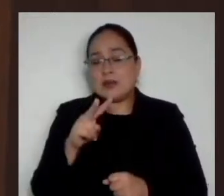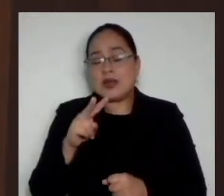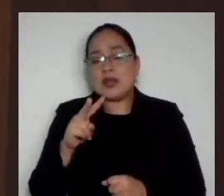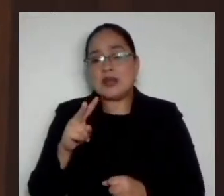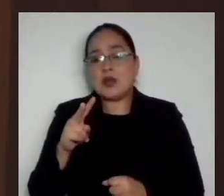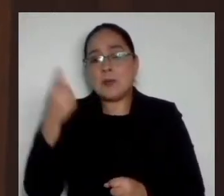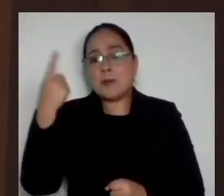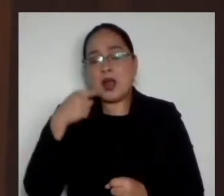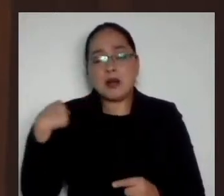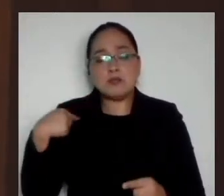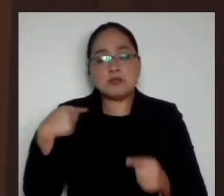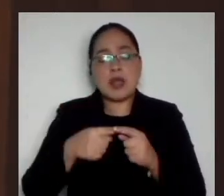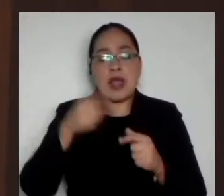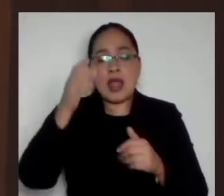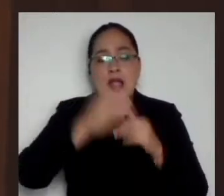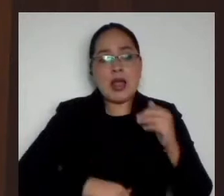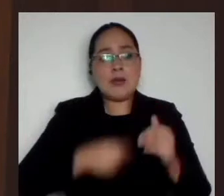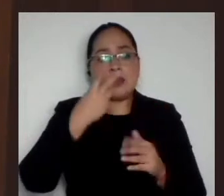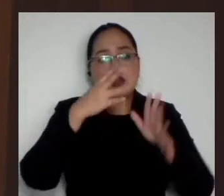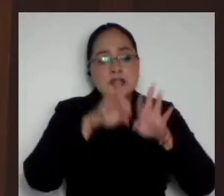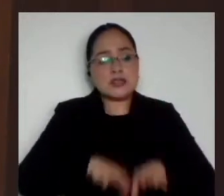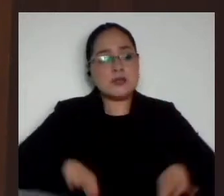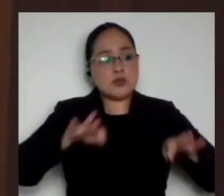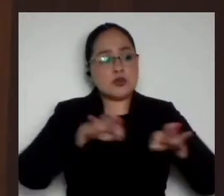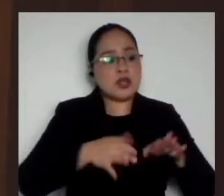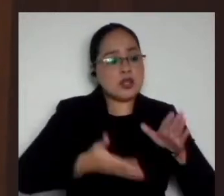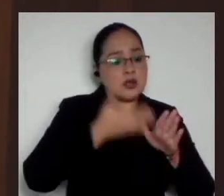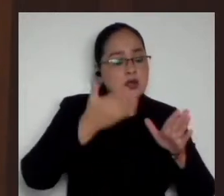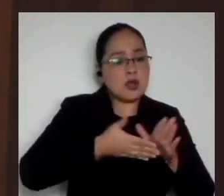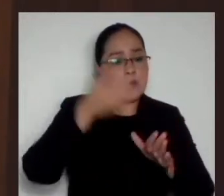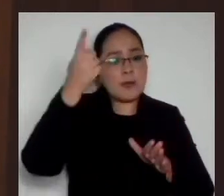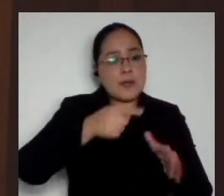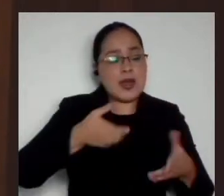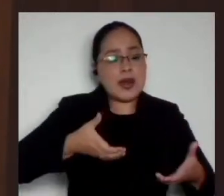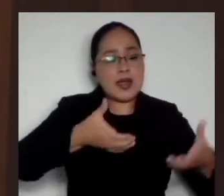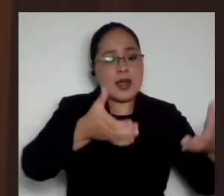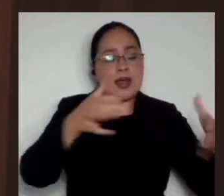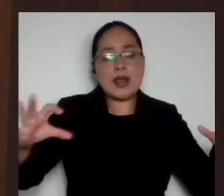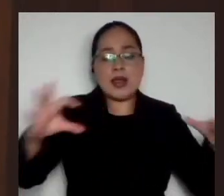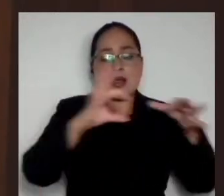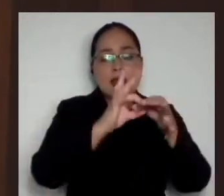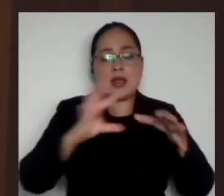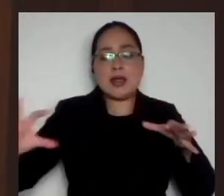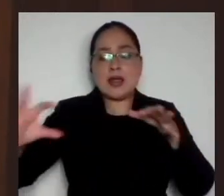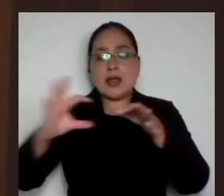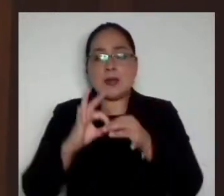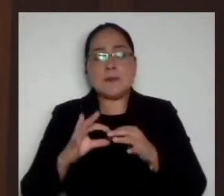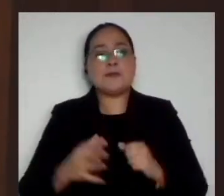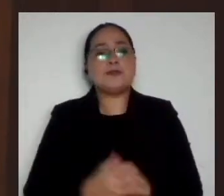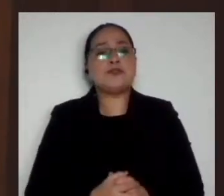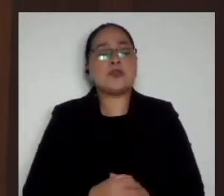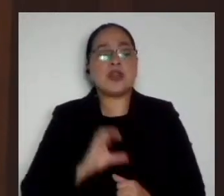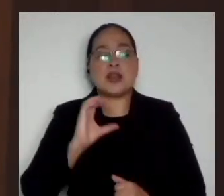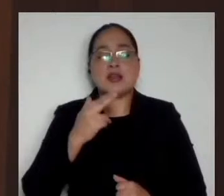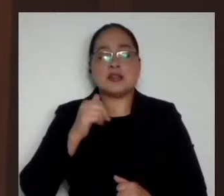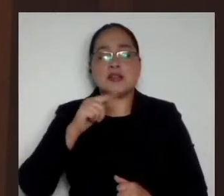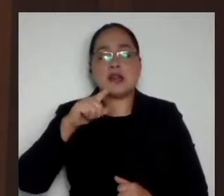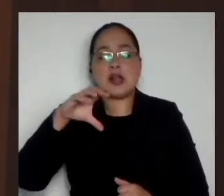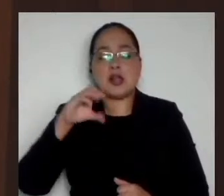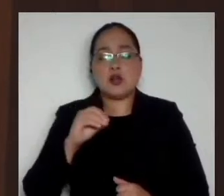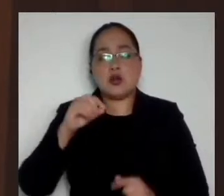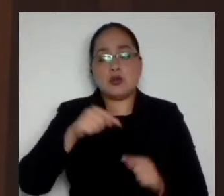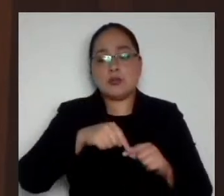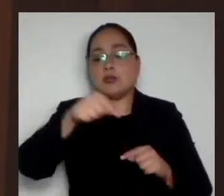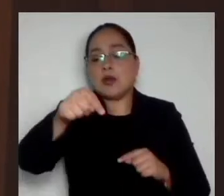concluir 3 obras fundamentales de conectividad. El trolebús de Chalco a Santa Marta,